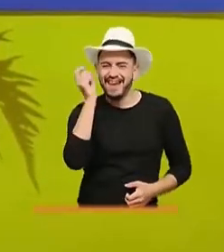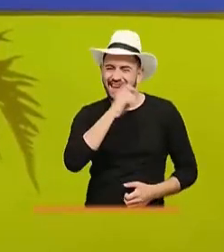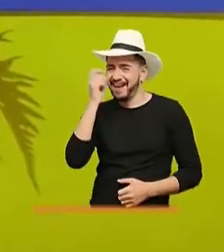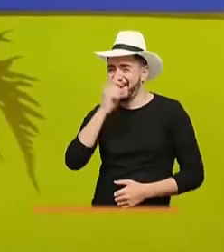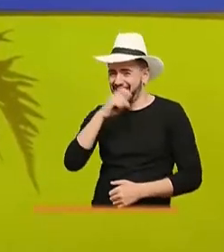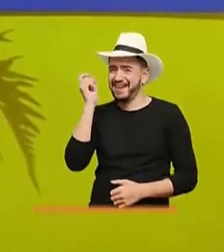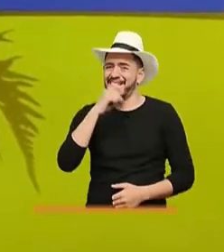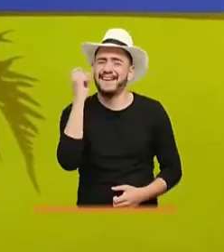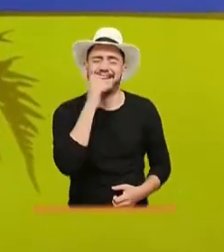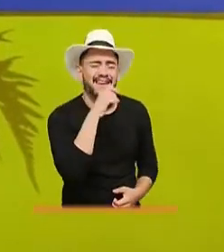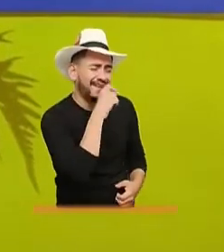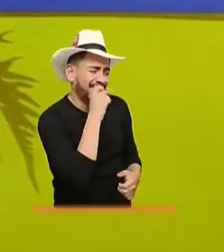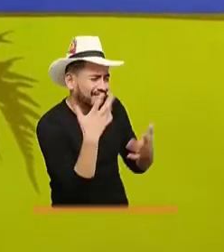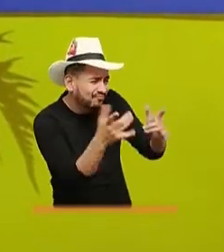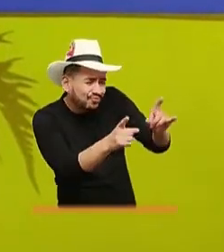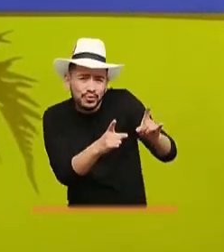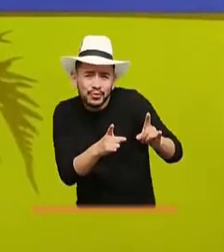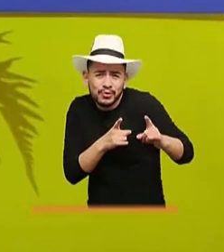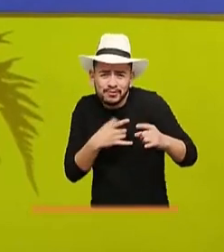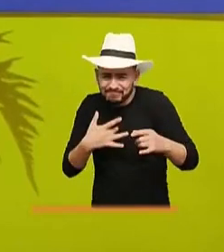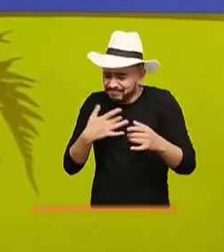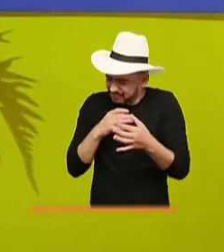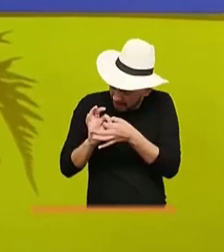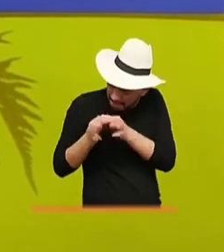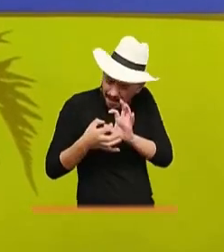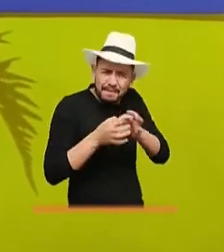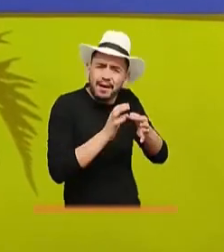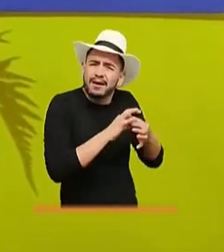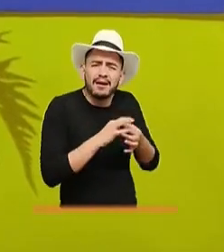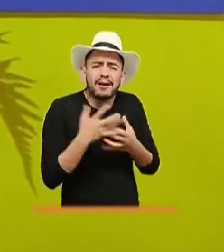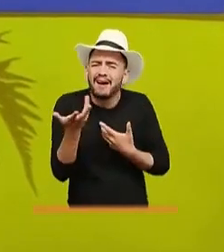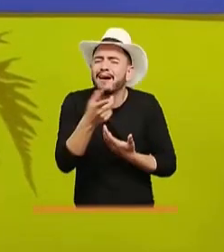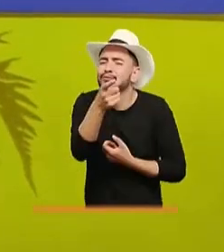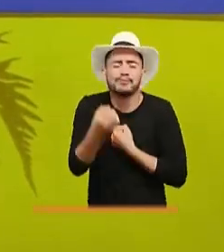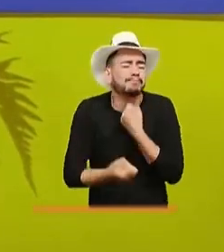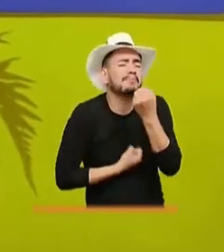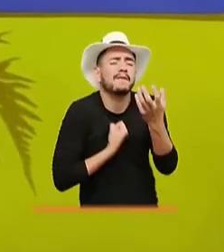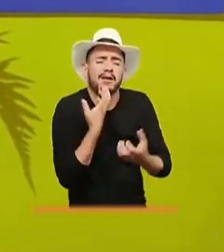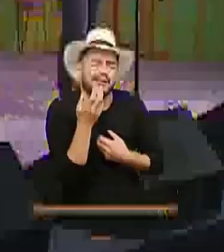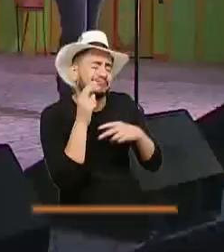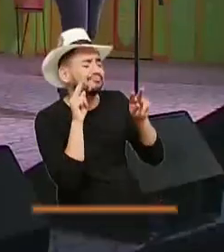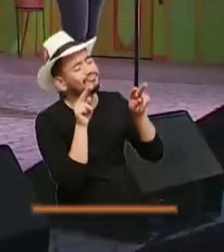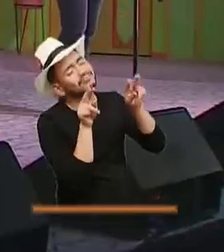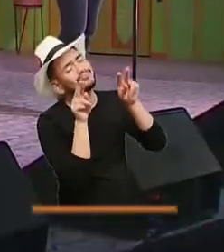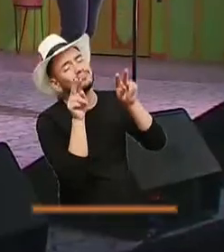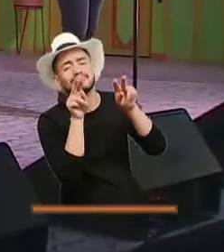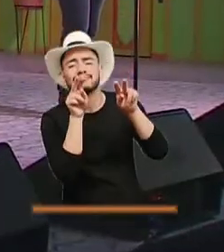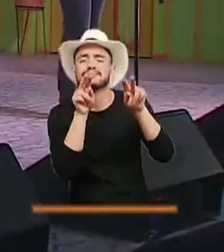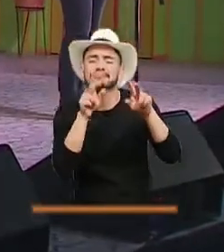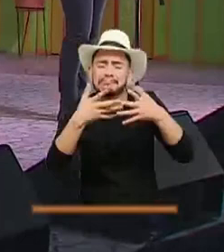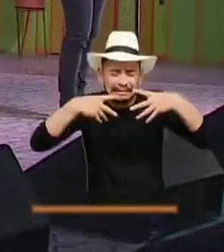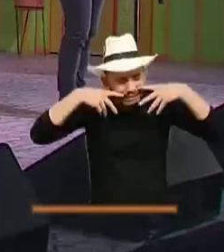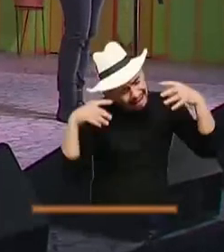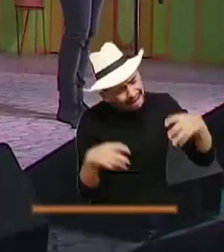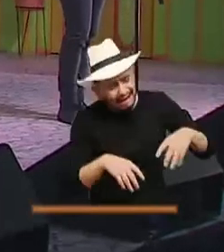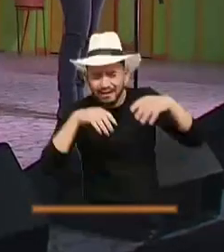suena tanto después de que salgabas a hacer pero un mar de llanto.